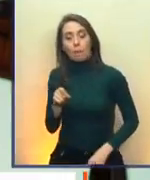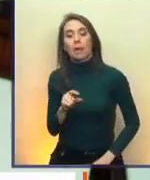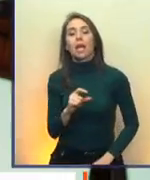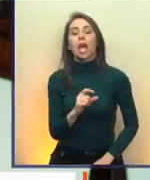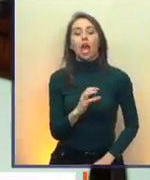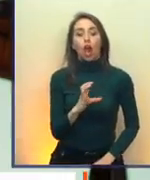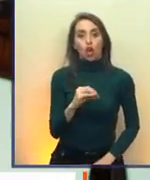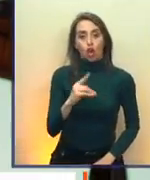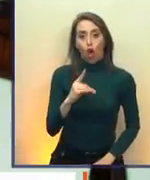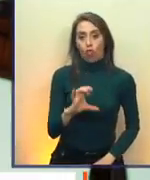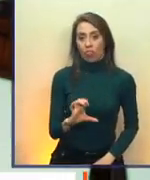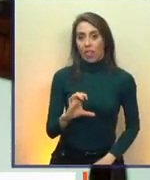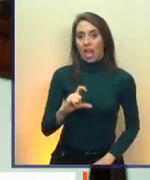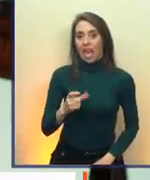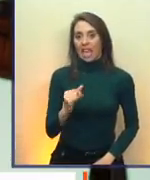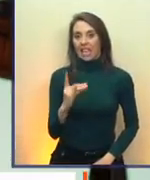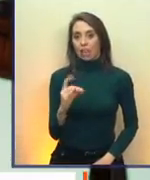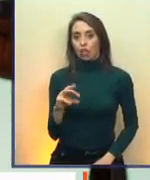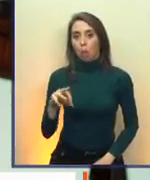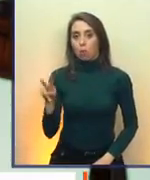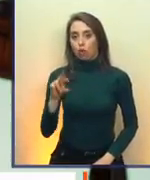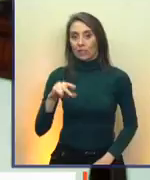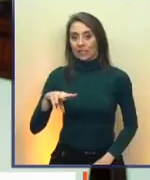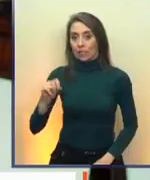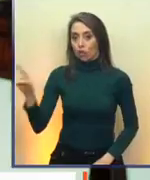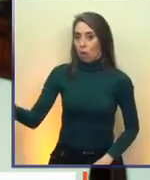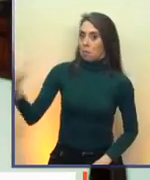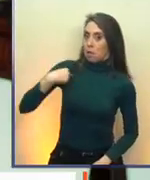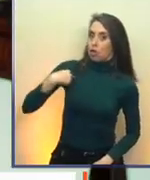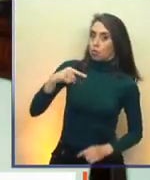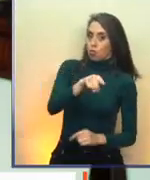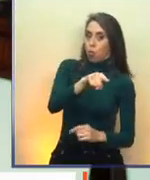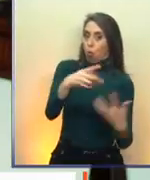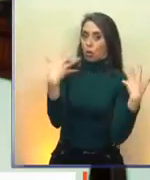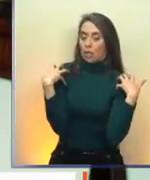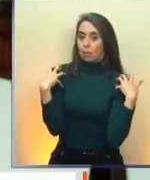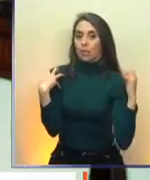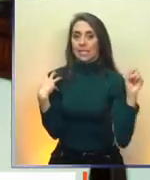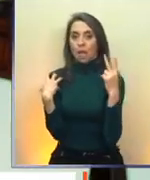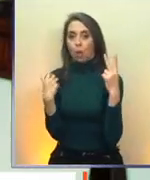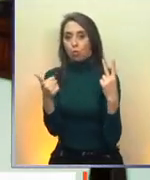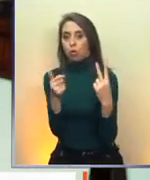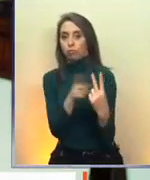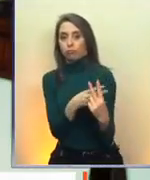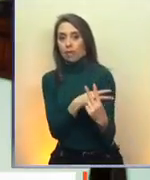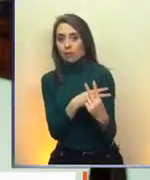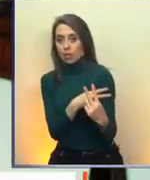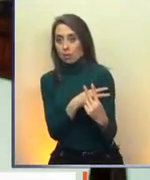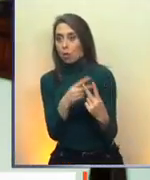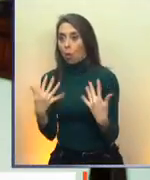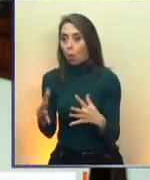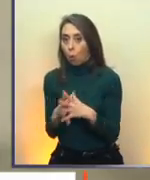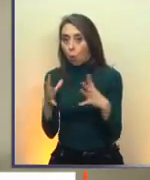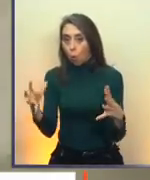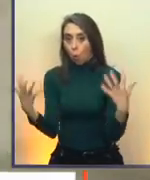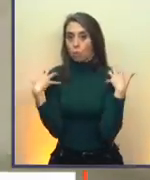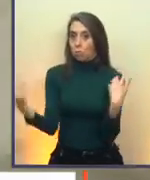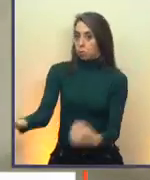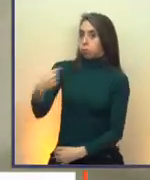Monzino. Él me designó a mí la responsabilidad de desempeñarme como segundo comandante. Eso era una responsabilidad bastante